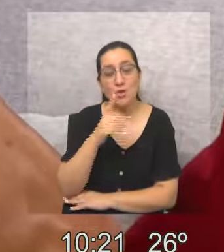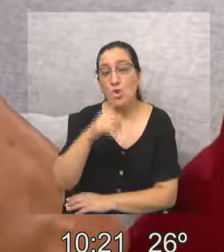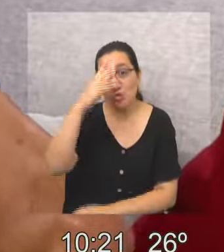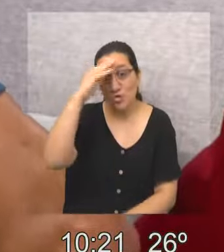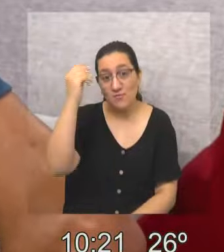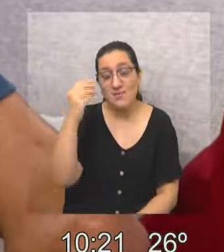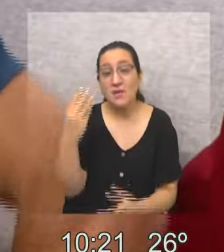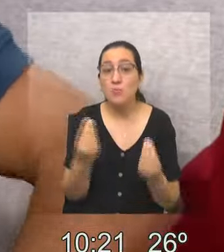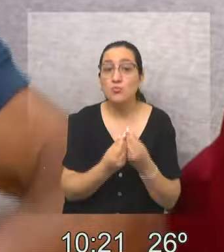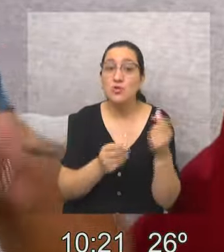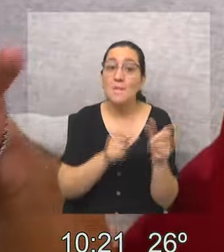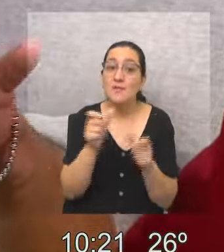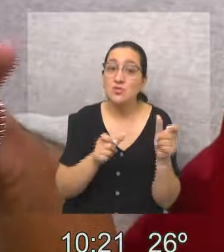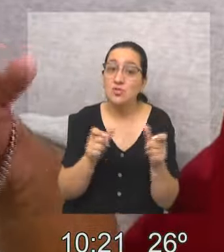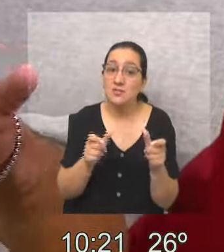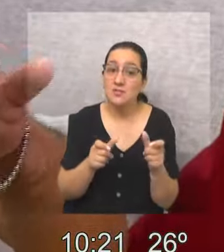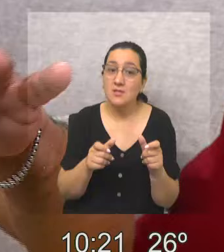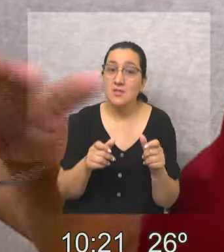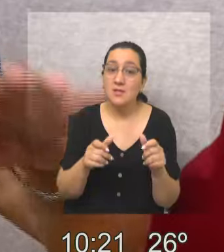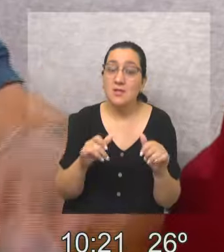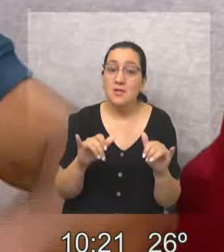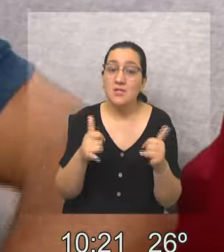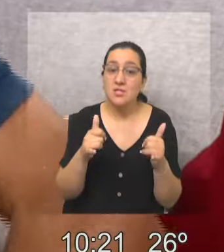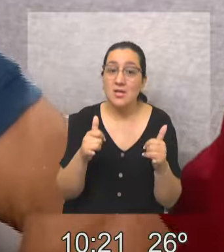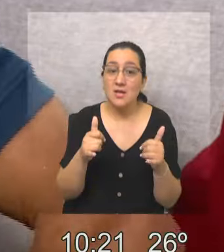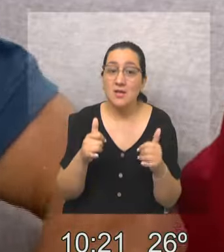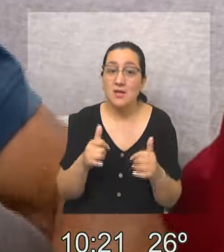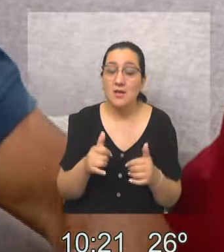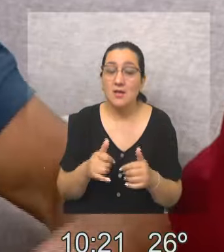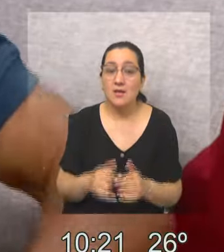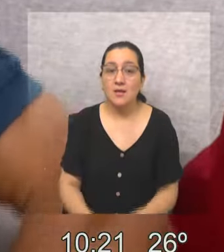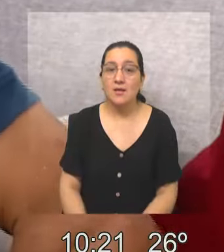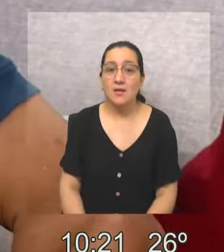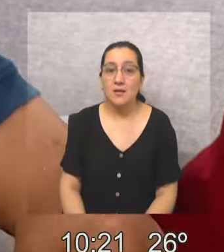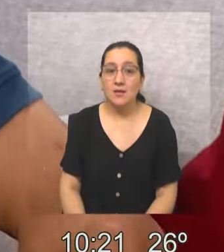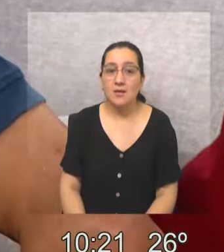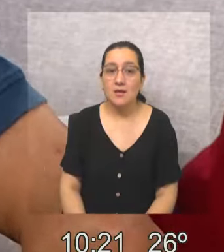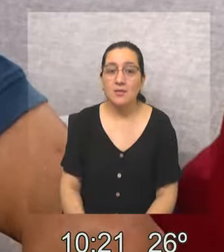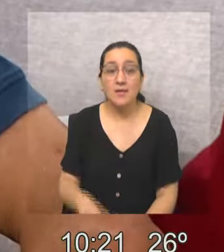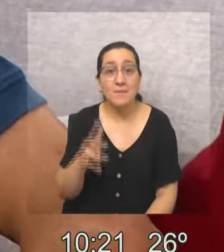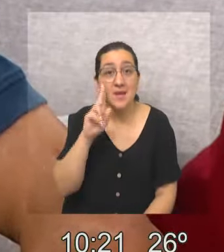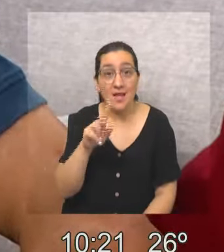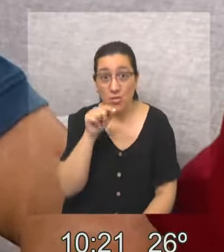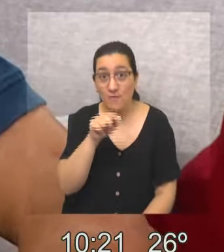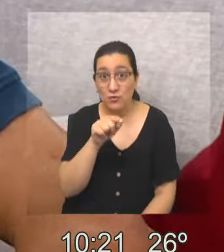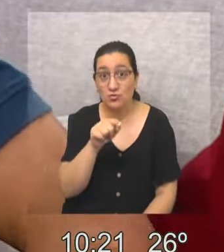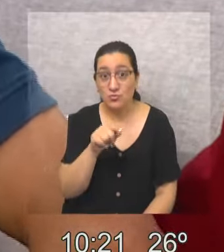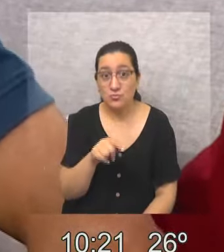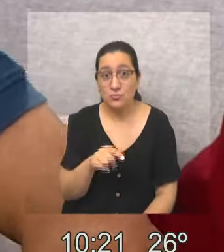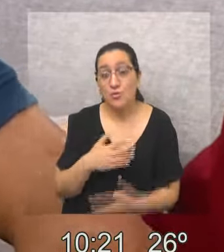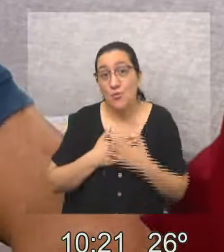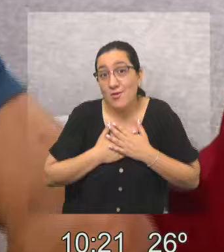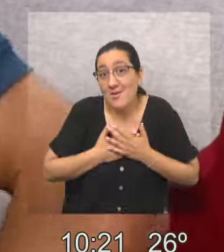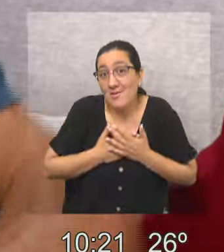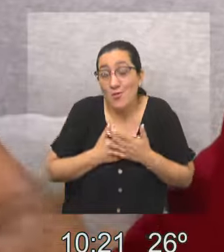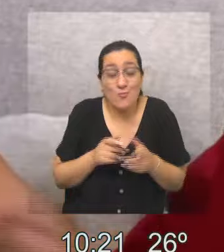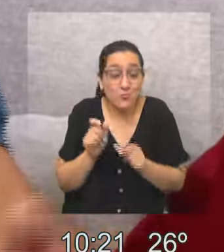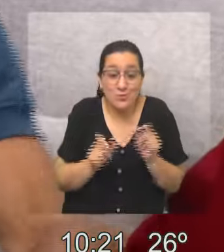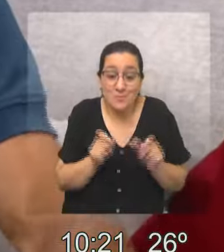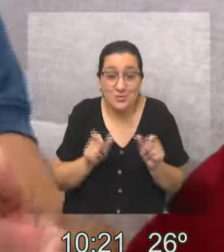olvides que hay mucha gente que ya estamos en mediados del programa, te está siguiendo, ya, sos querido por muchos, me